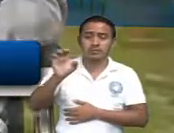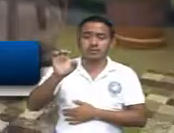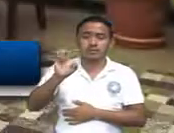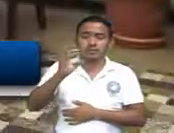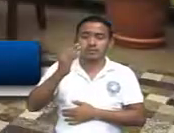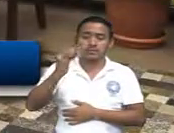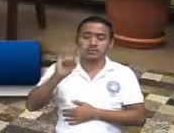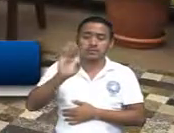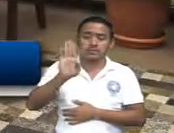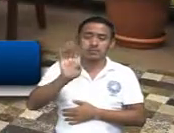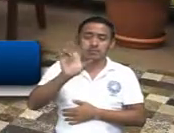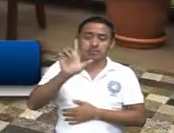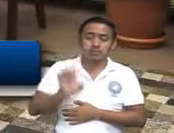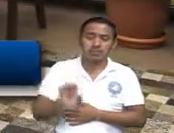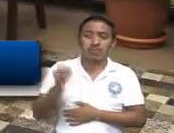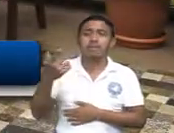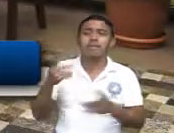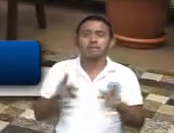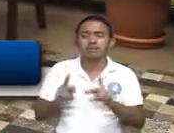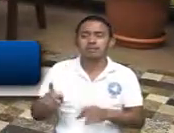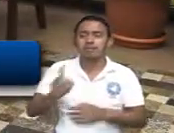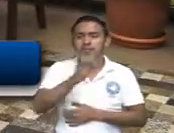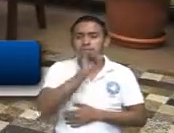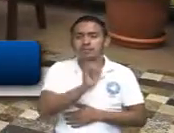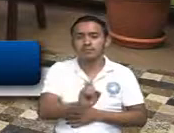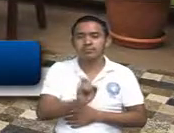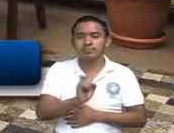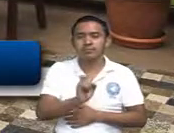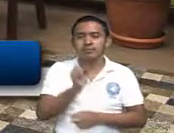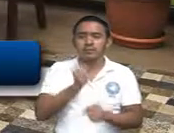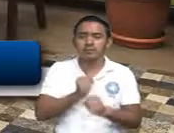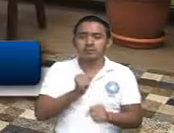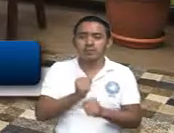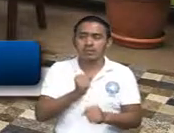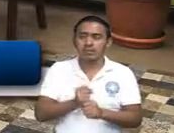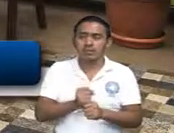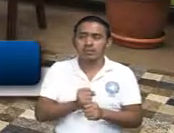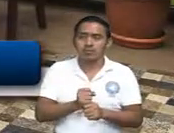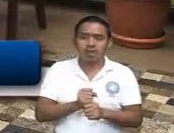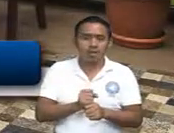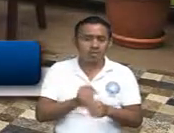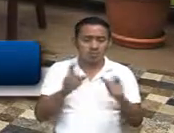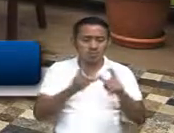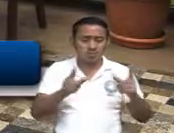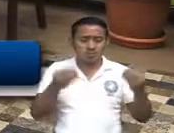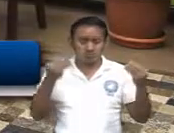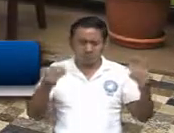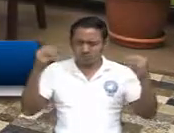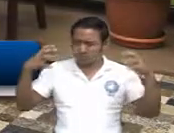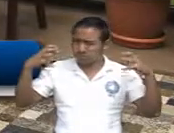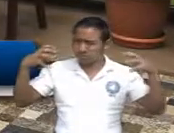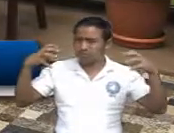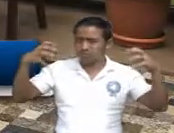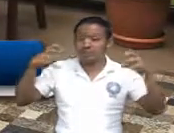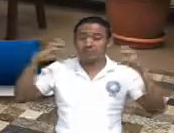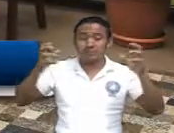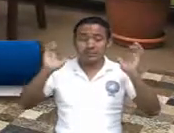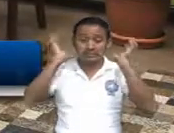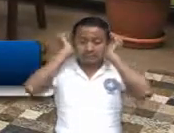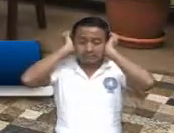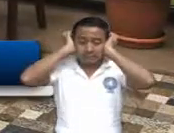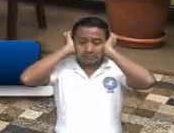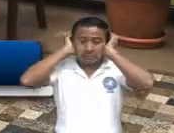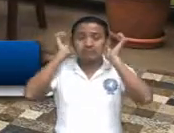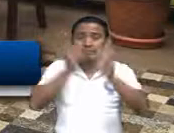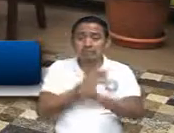recomendación van más que todo para aquellas personas que trabajan en un ambiente ruidoso que tienen que usar los medios de protección